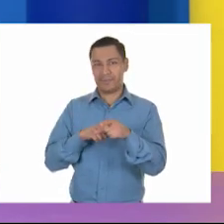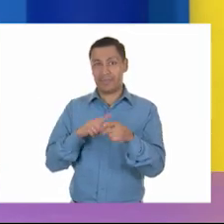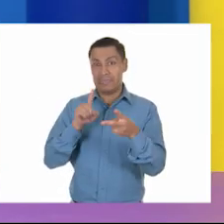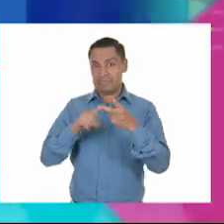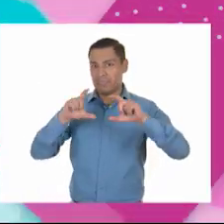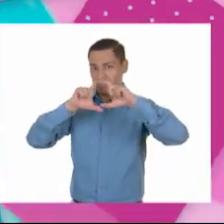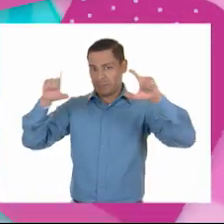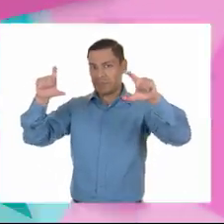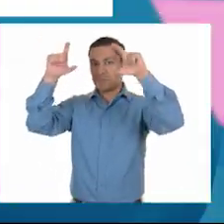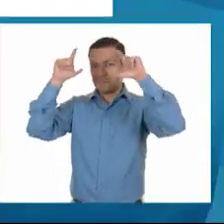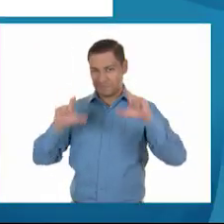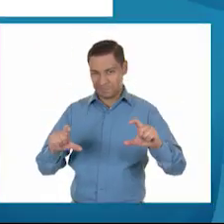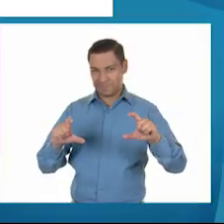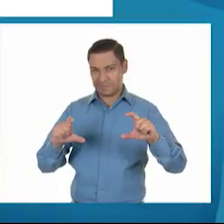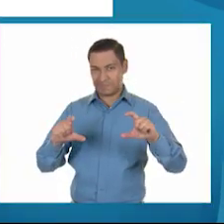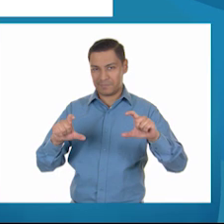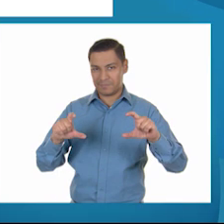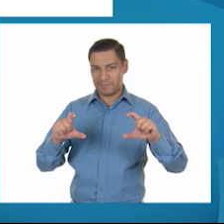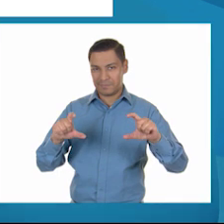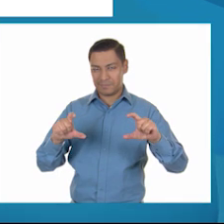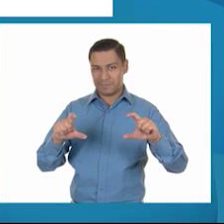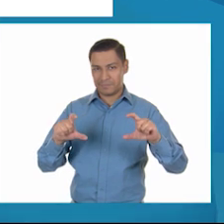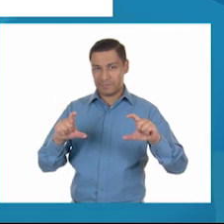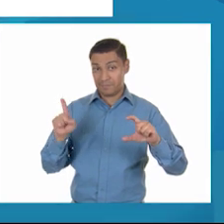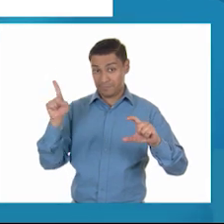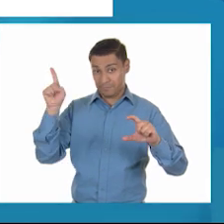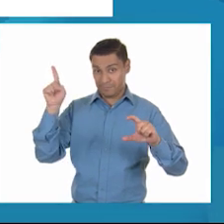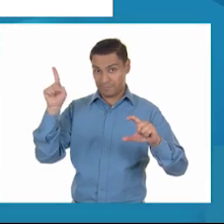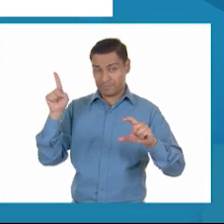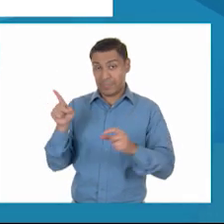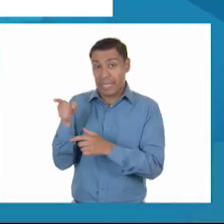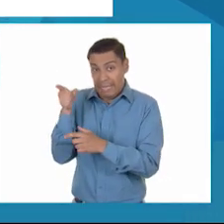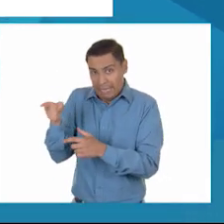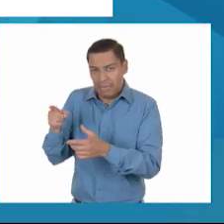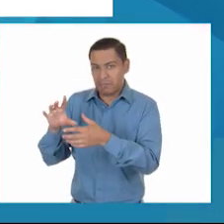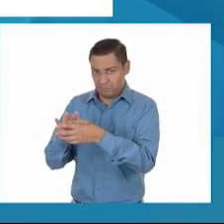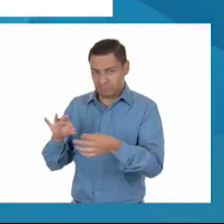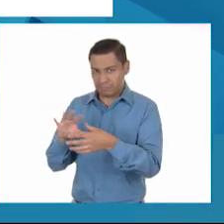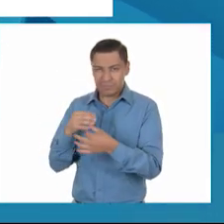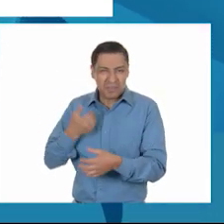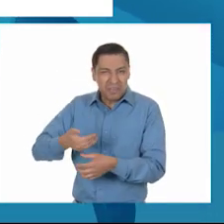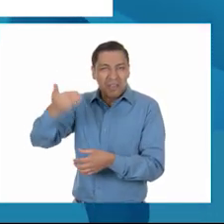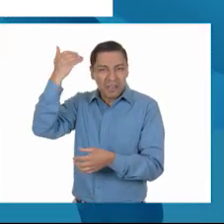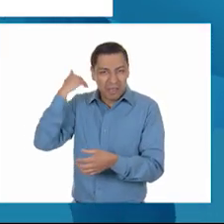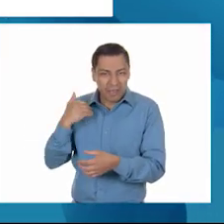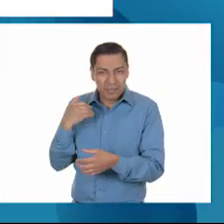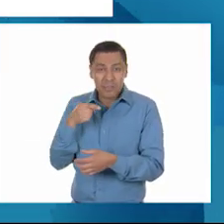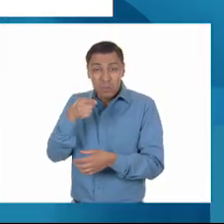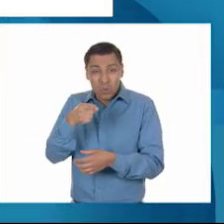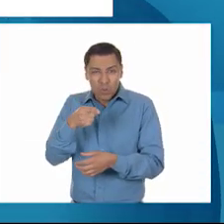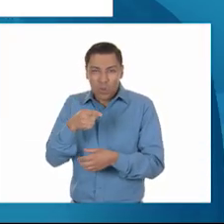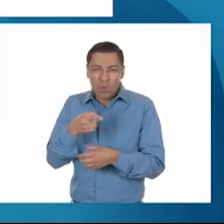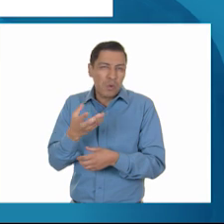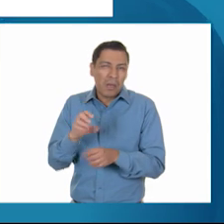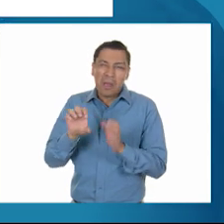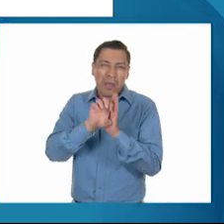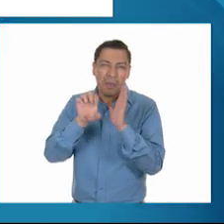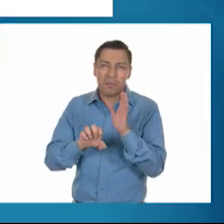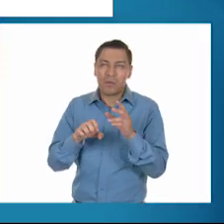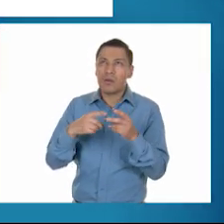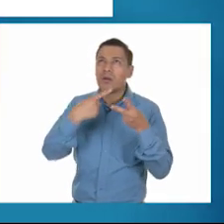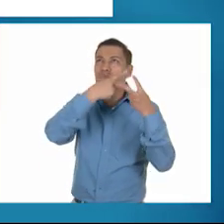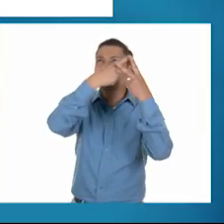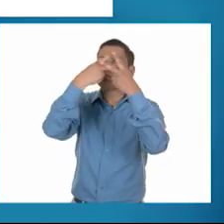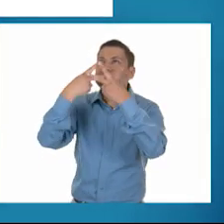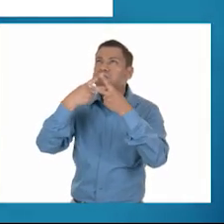párrafo sería, explicó que si tú observas una esfera, te darás cuenta